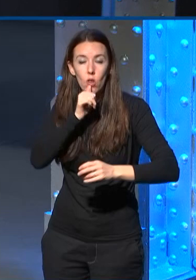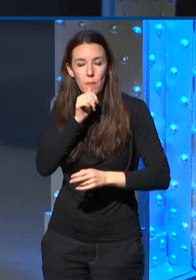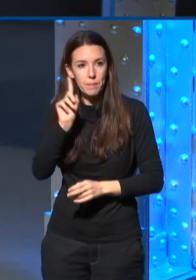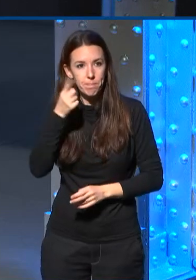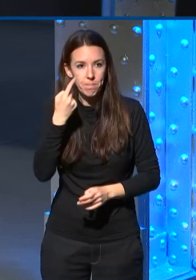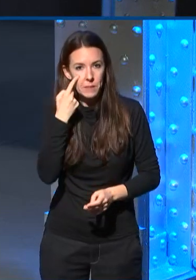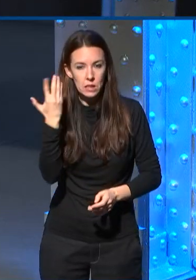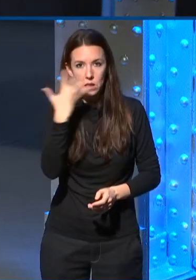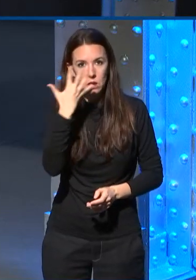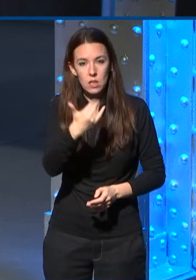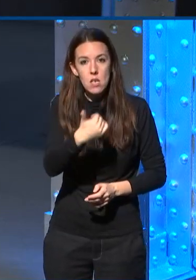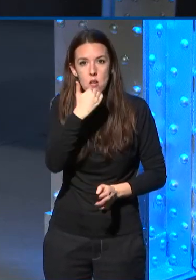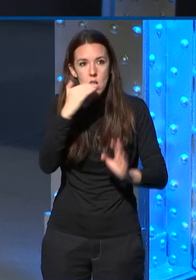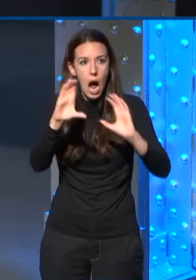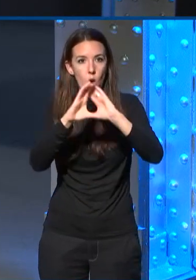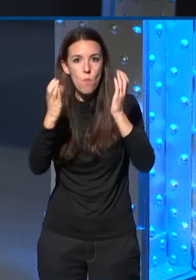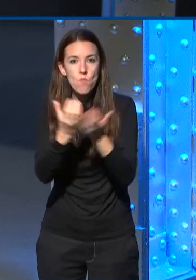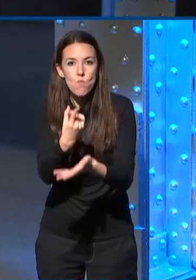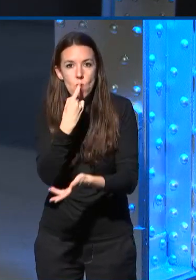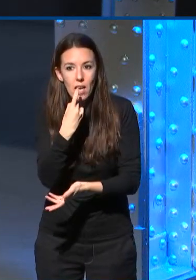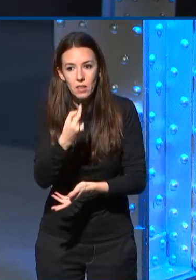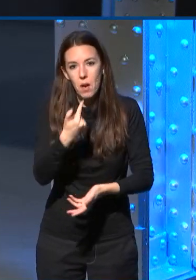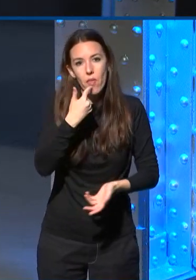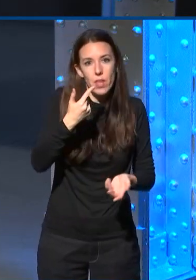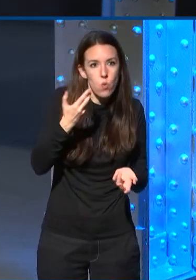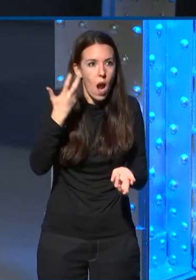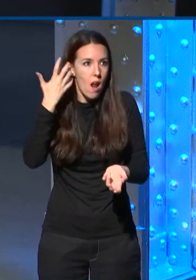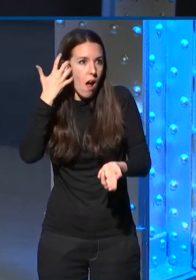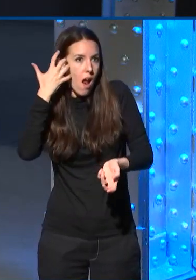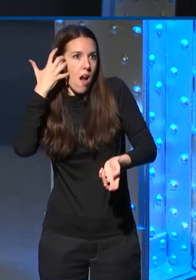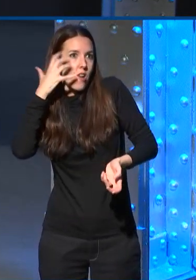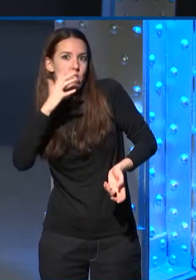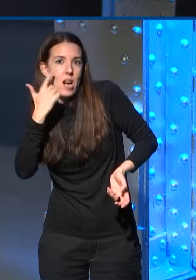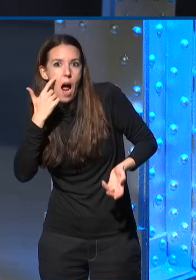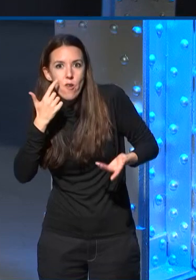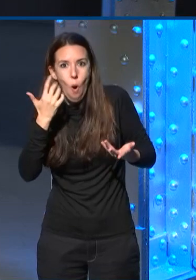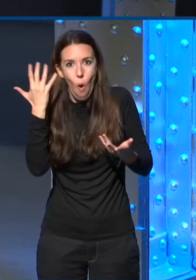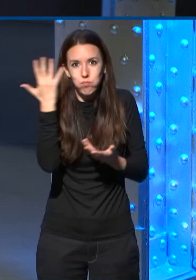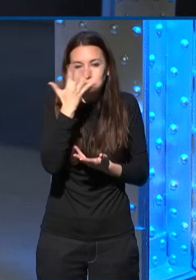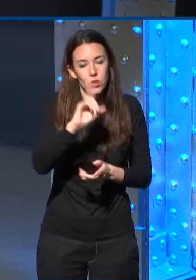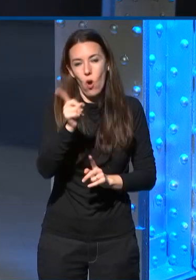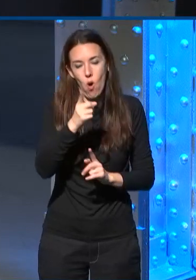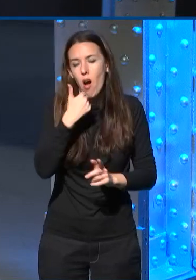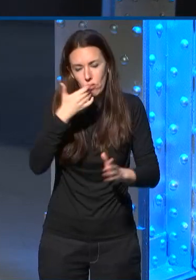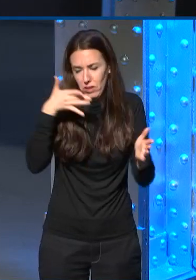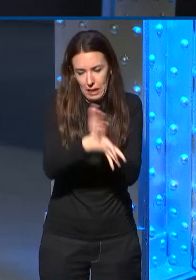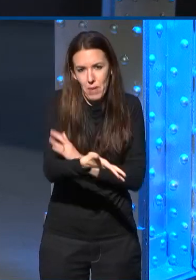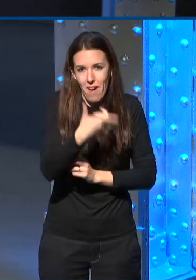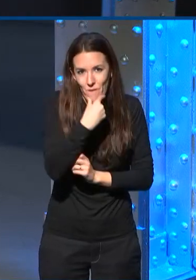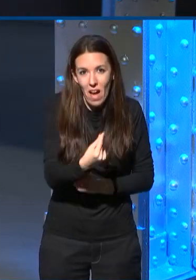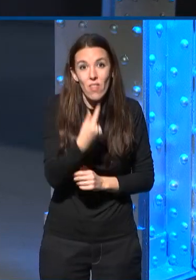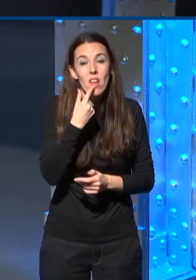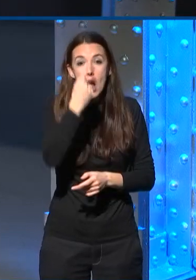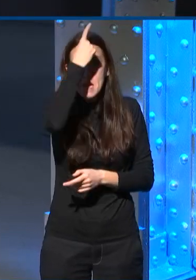que algo estaba sucediendo en Marte. Y no me voy a poner en plan Iker Jiménez y la nave del misterio, no se preocupen, está sucediendo algo científicamente explicable. Se estaban recibiendo